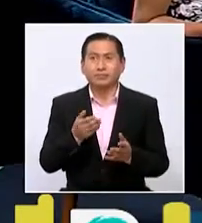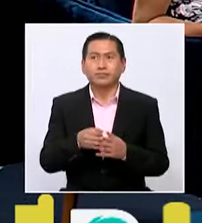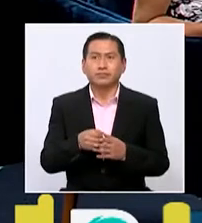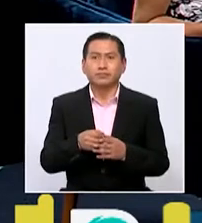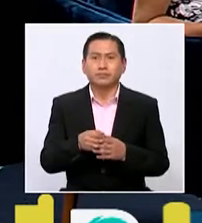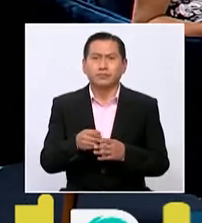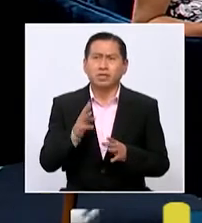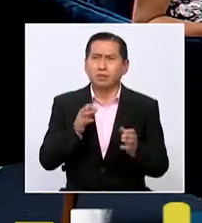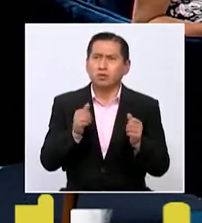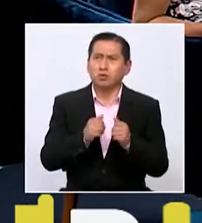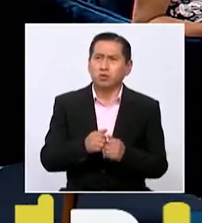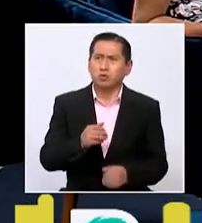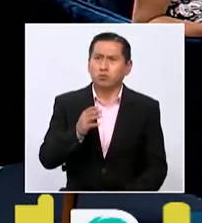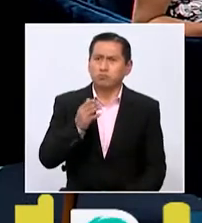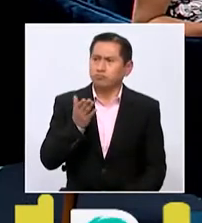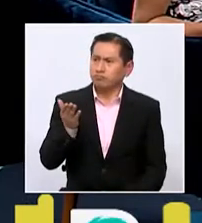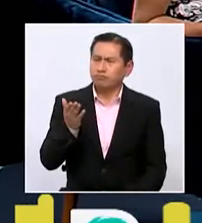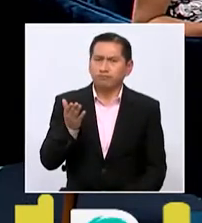conversando con